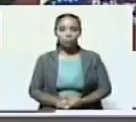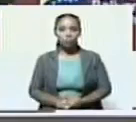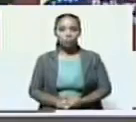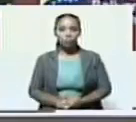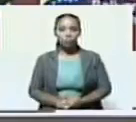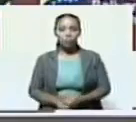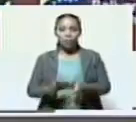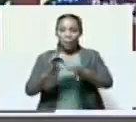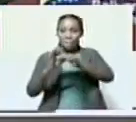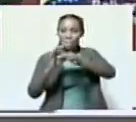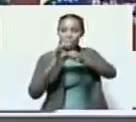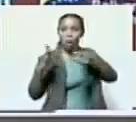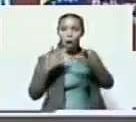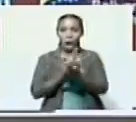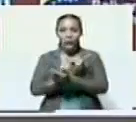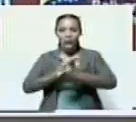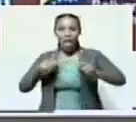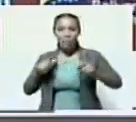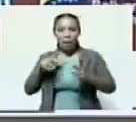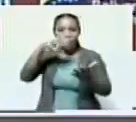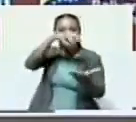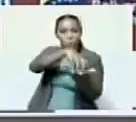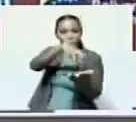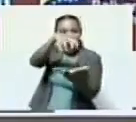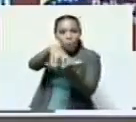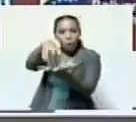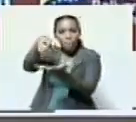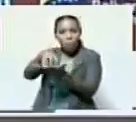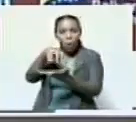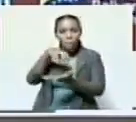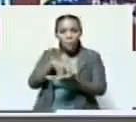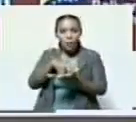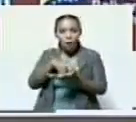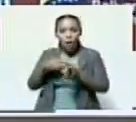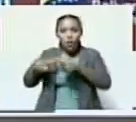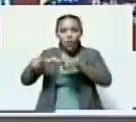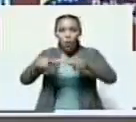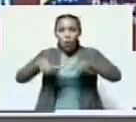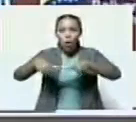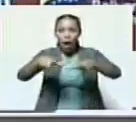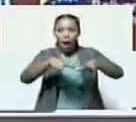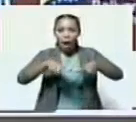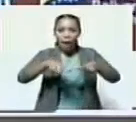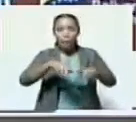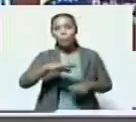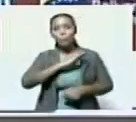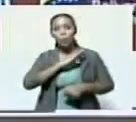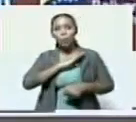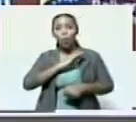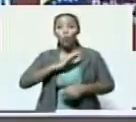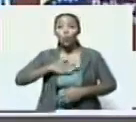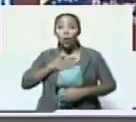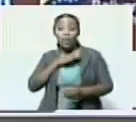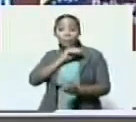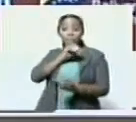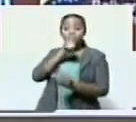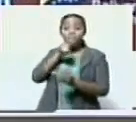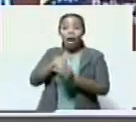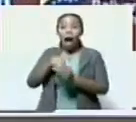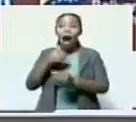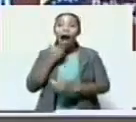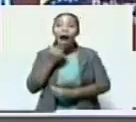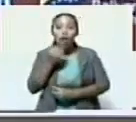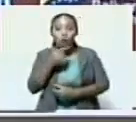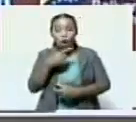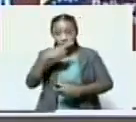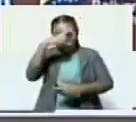liberar las regiones, los sectores donde pudiesen estar